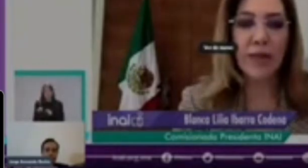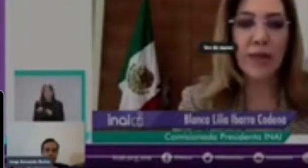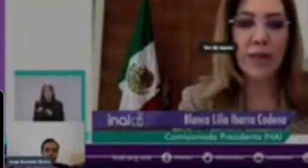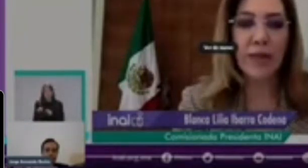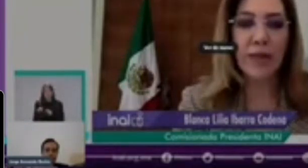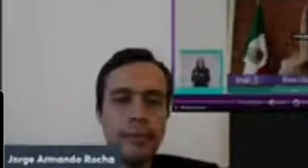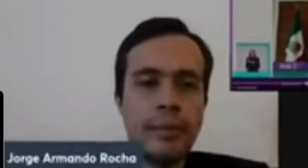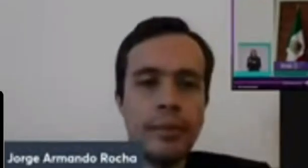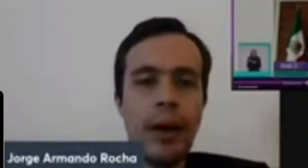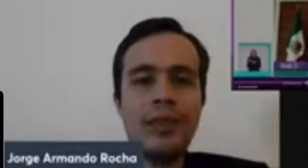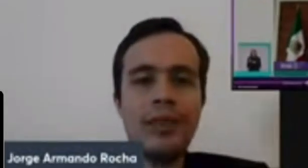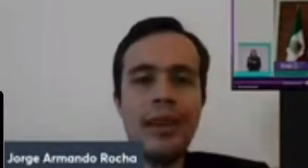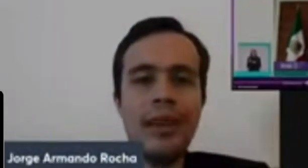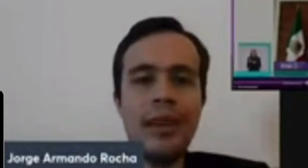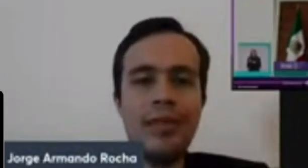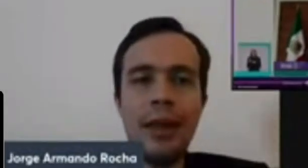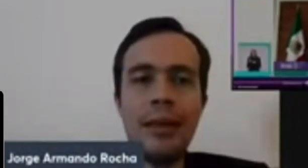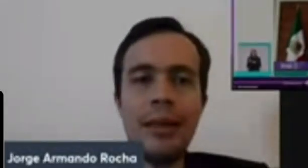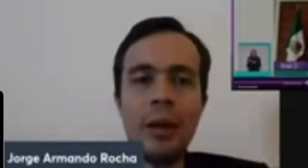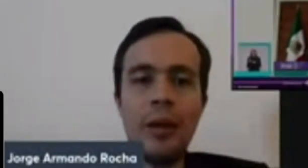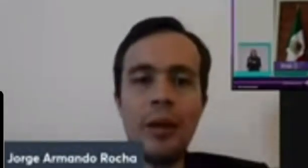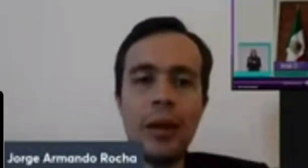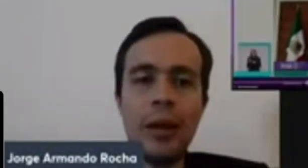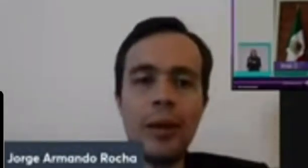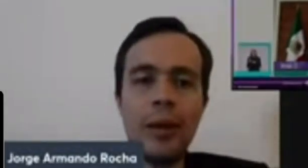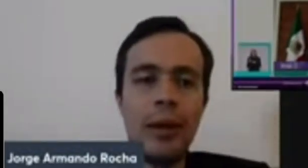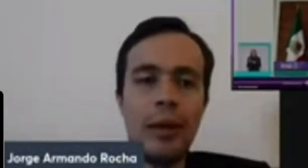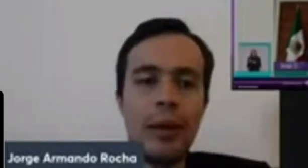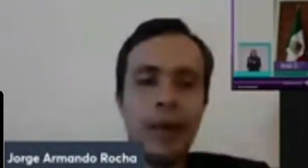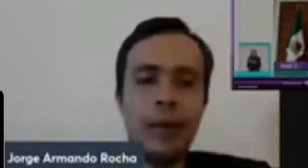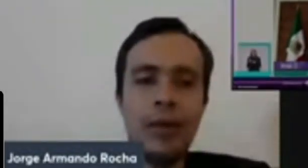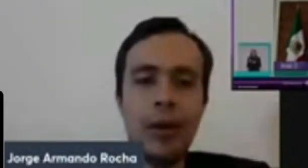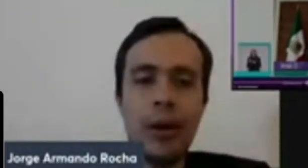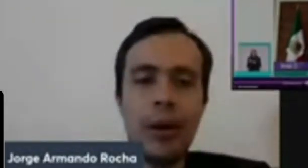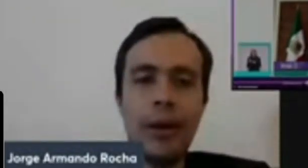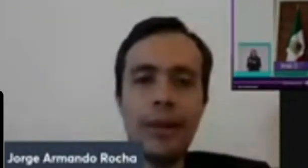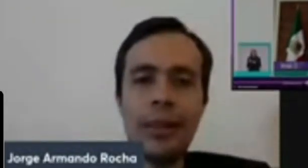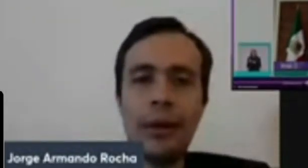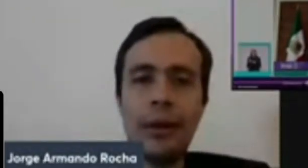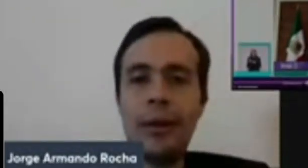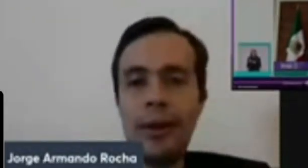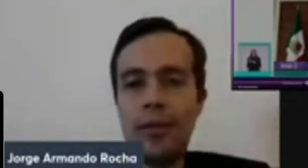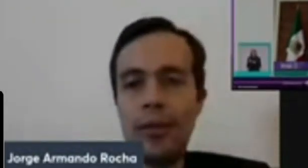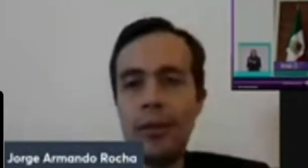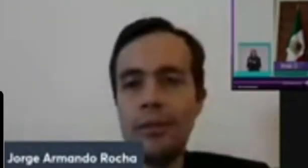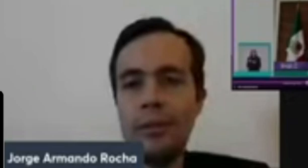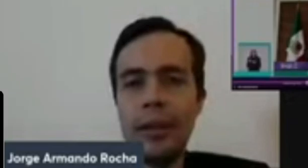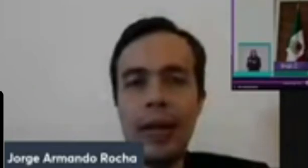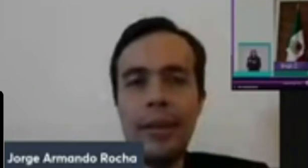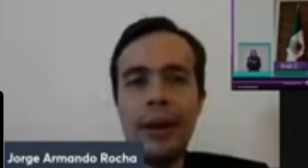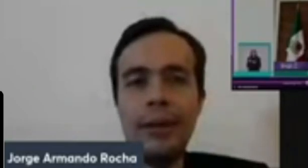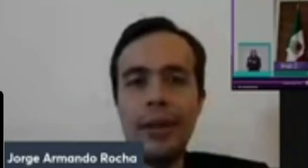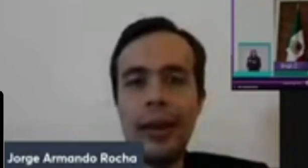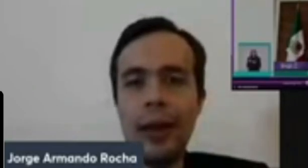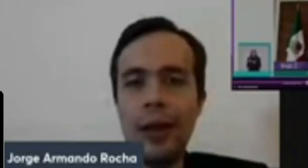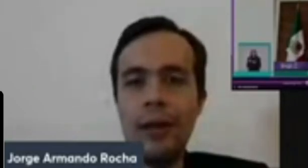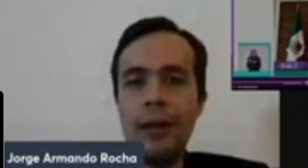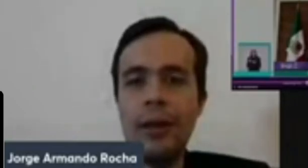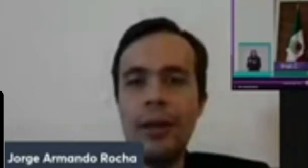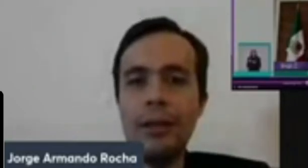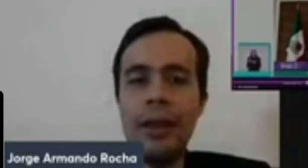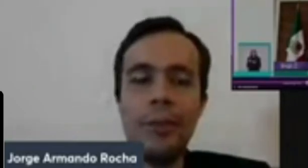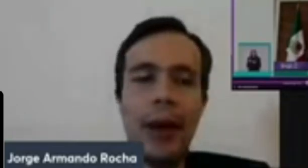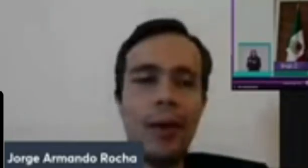Bueno, pues ahí está el presidente Andrés Manuel López Obrador. Yo creo que estaba previsto que le iban a decir que no.